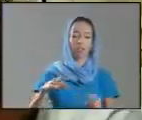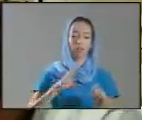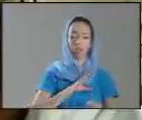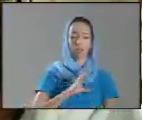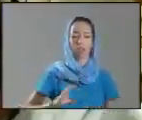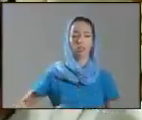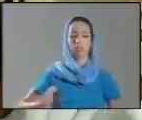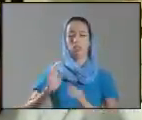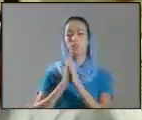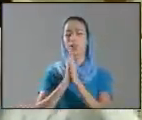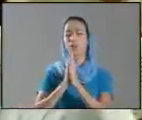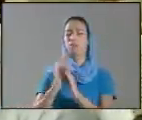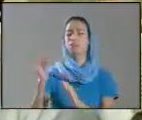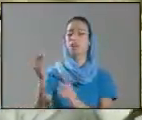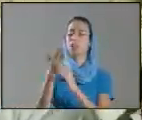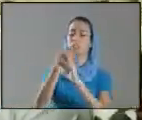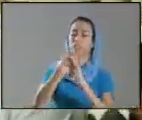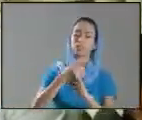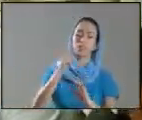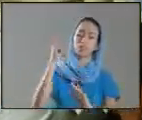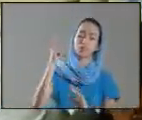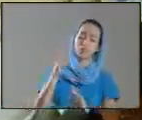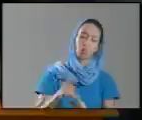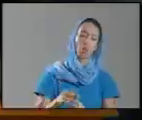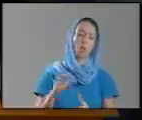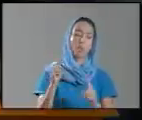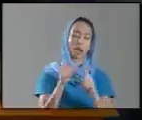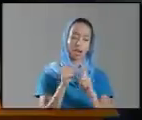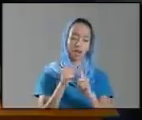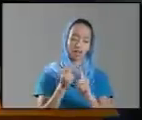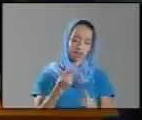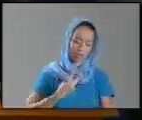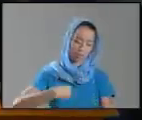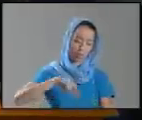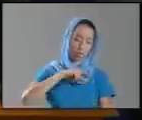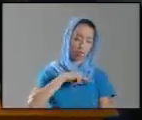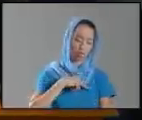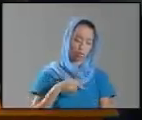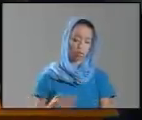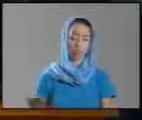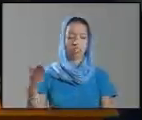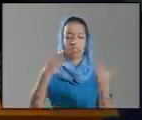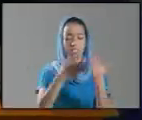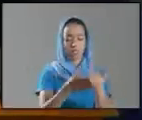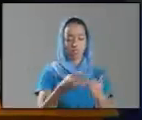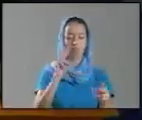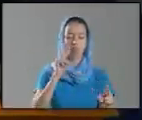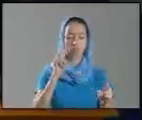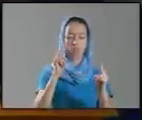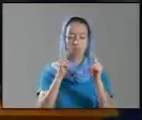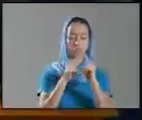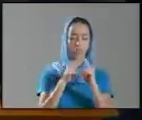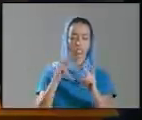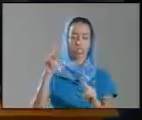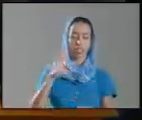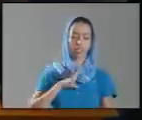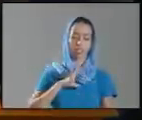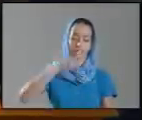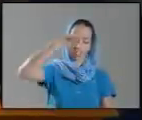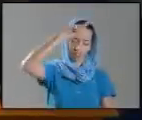varón perfecto en la medida de la plenitud de Cristo. Y te suplicamos que por medio de tu palabra y tu Espíritu